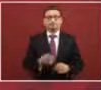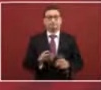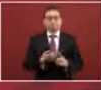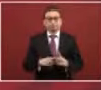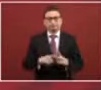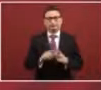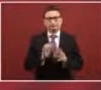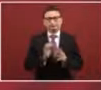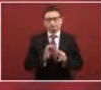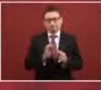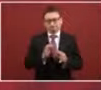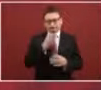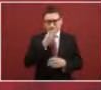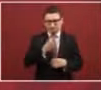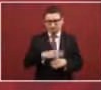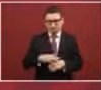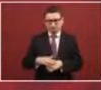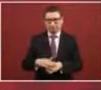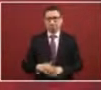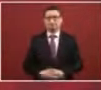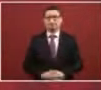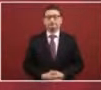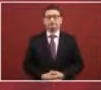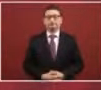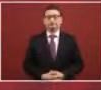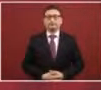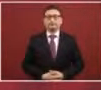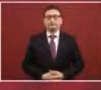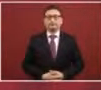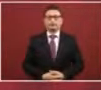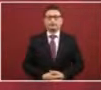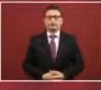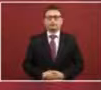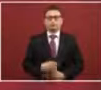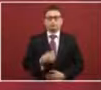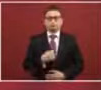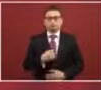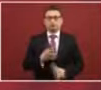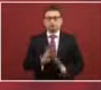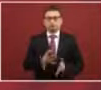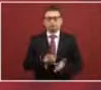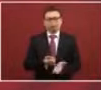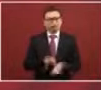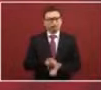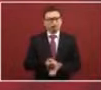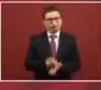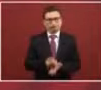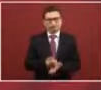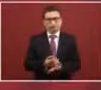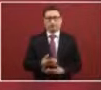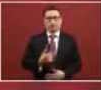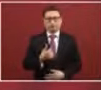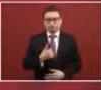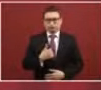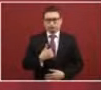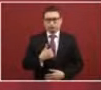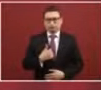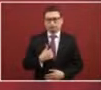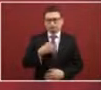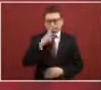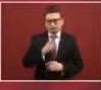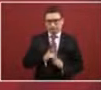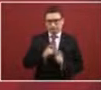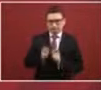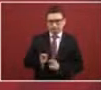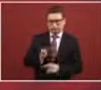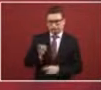comentándoles de que he decidido nombrar al